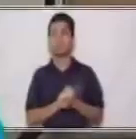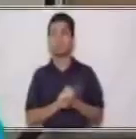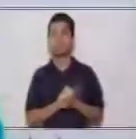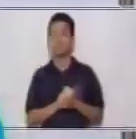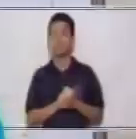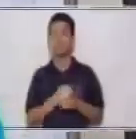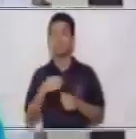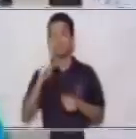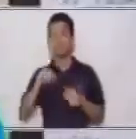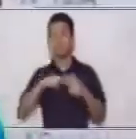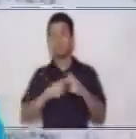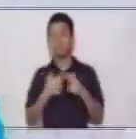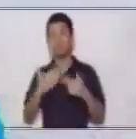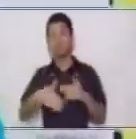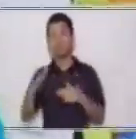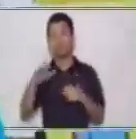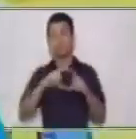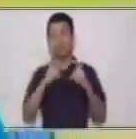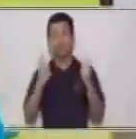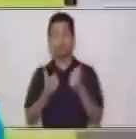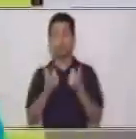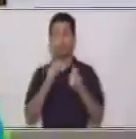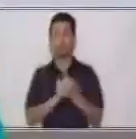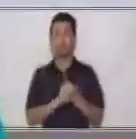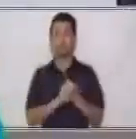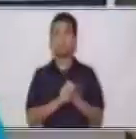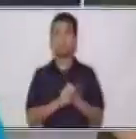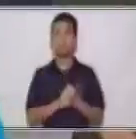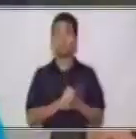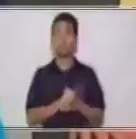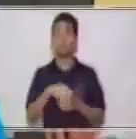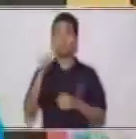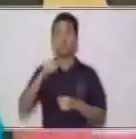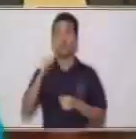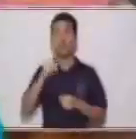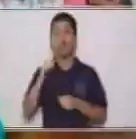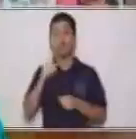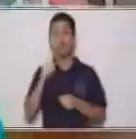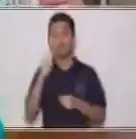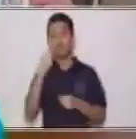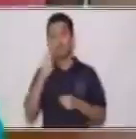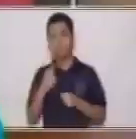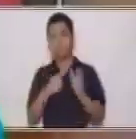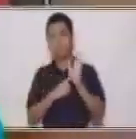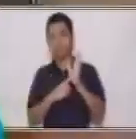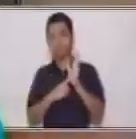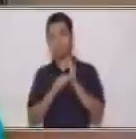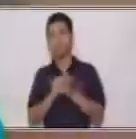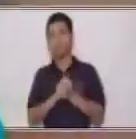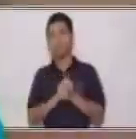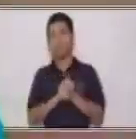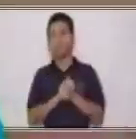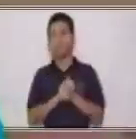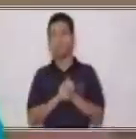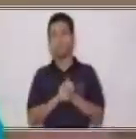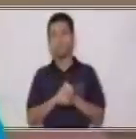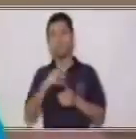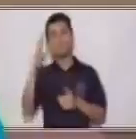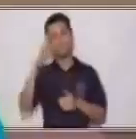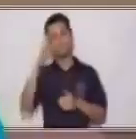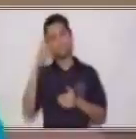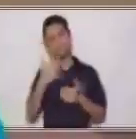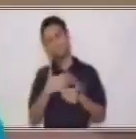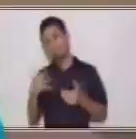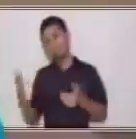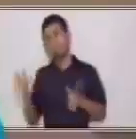Vamos a iniciar con la clase de hoy. Para esto vamos a principiar recordando